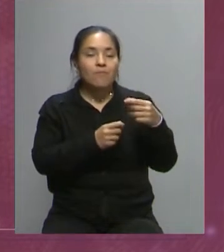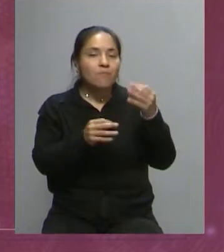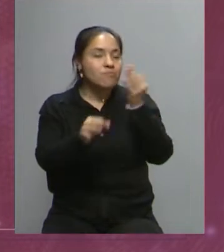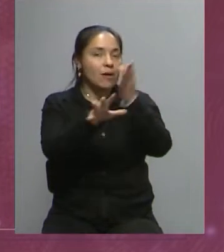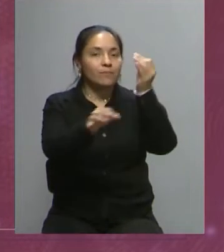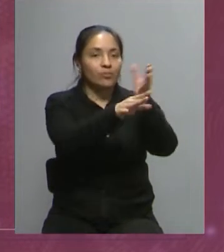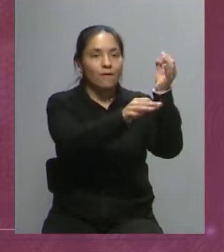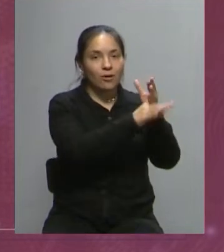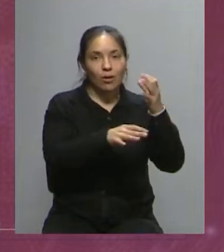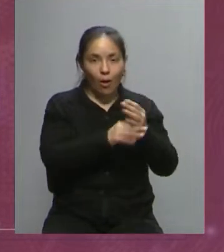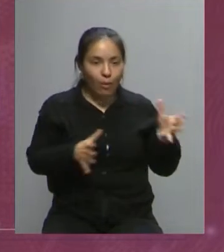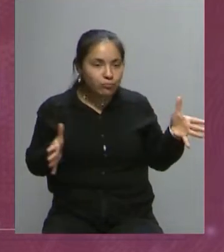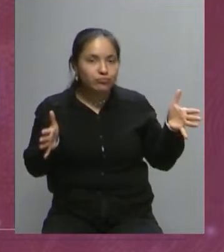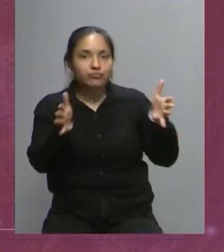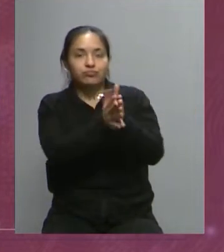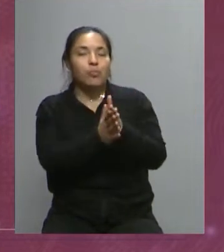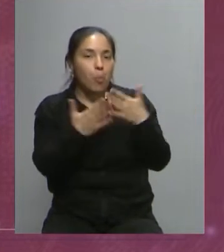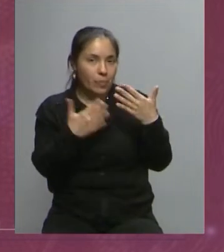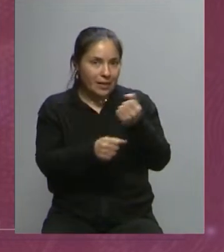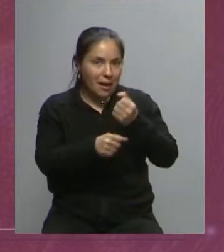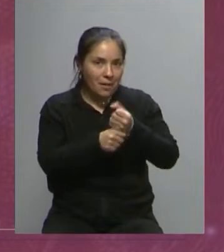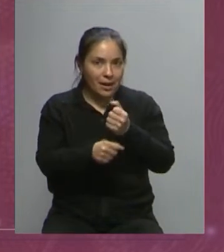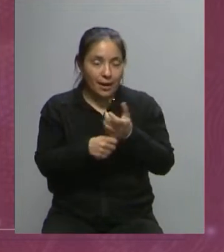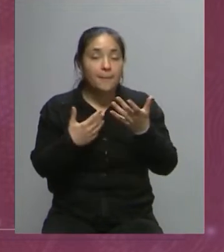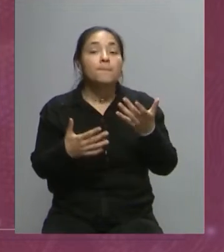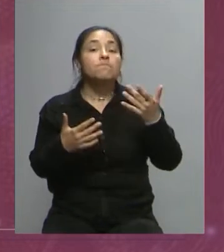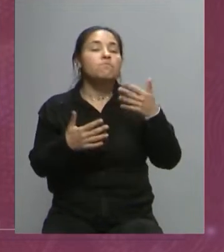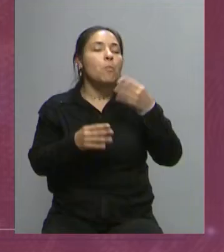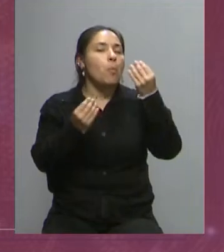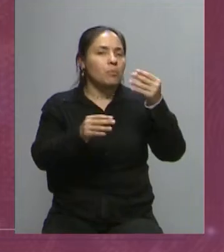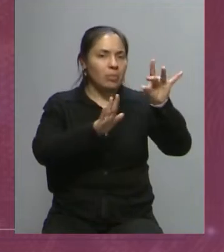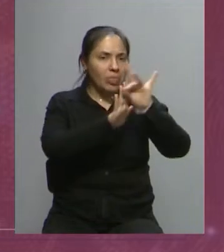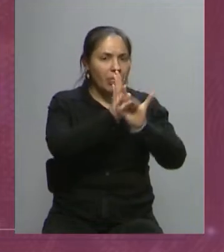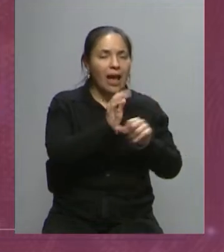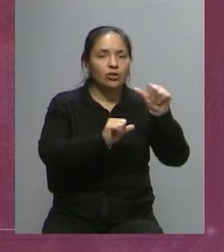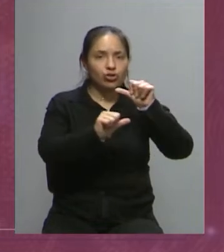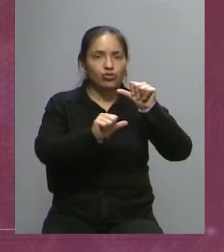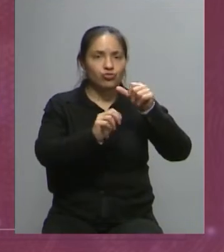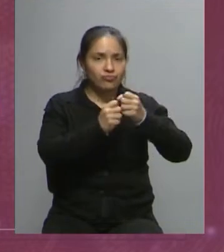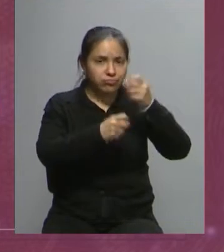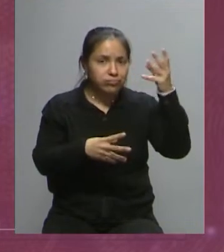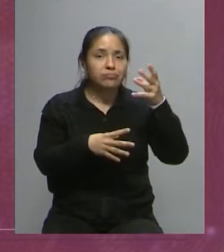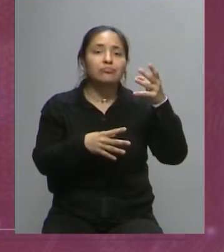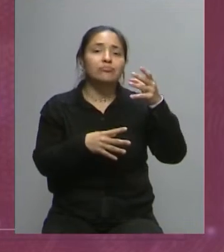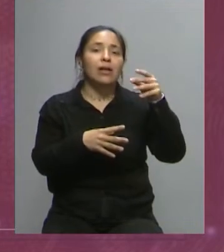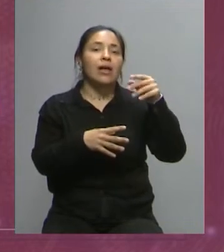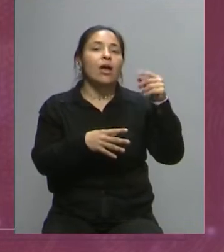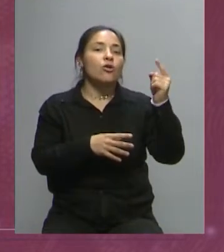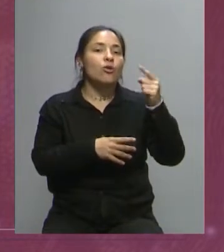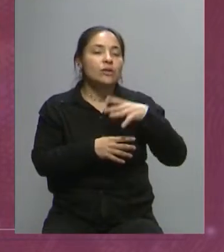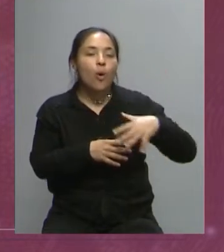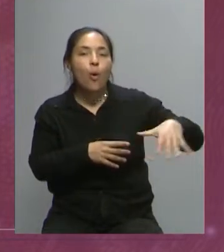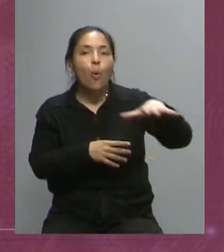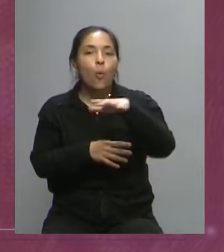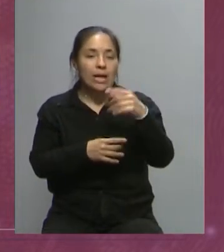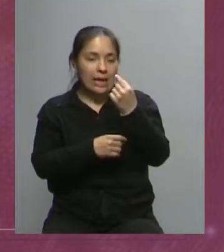sobre multidisciplinario. ¿Qué quiero decir con esto? A lo que llama la ciencia de datos no es tanto a rellenar un terreno común, sino a que cada